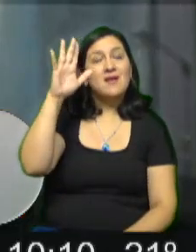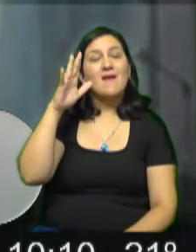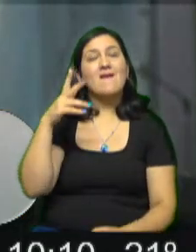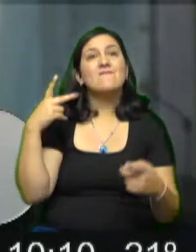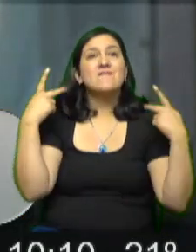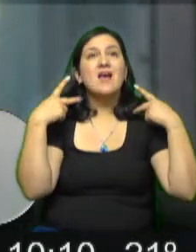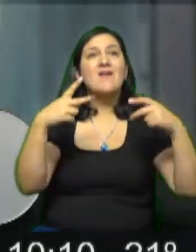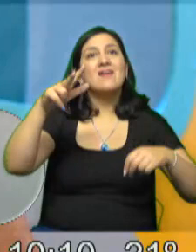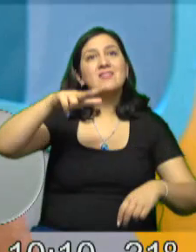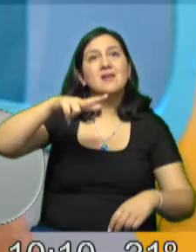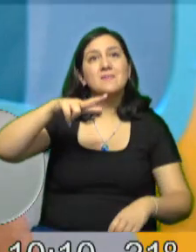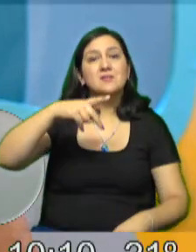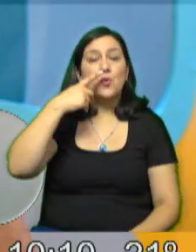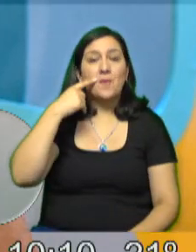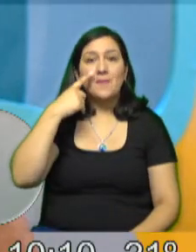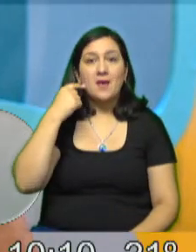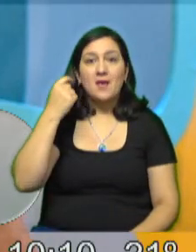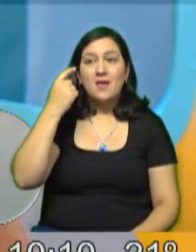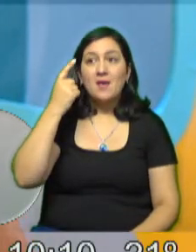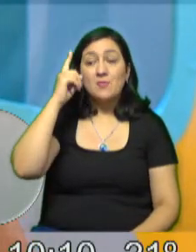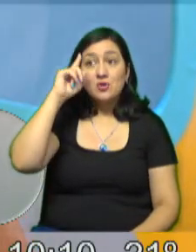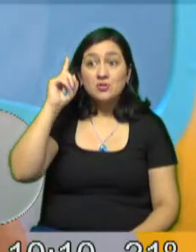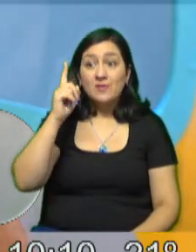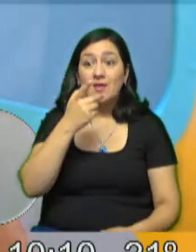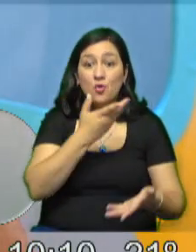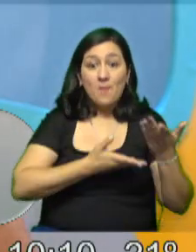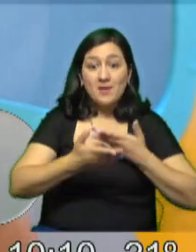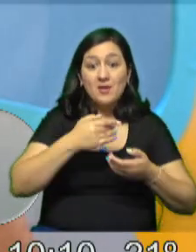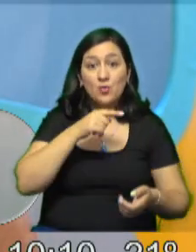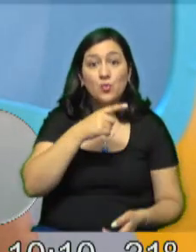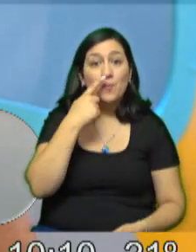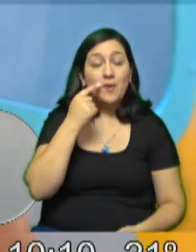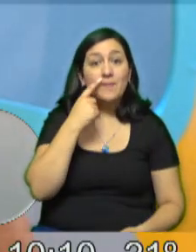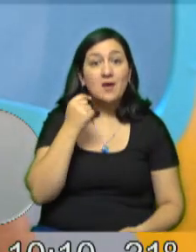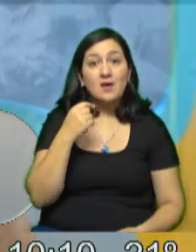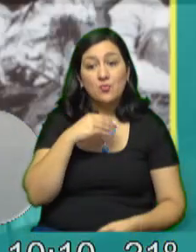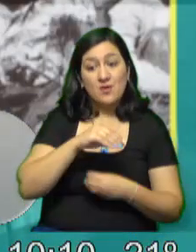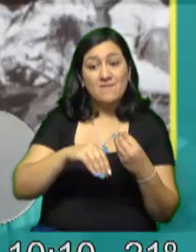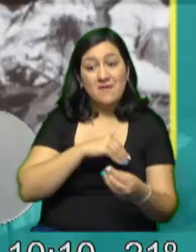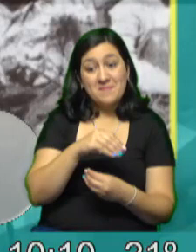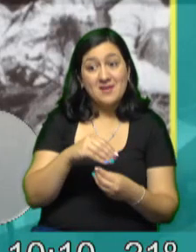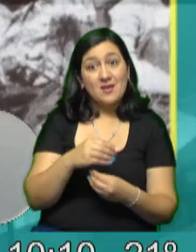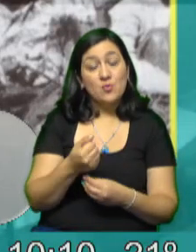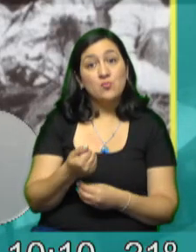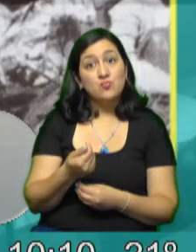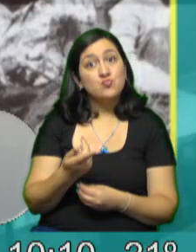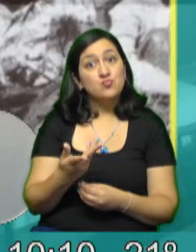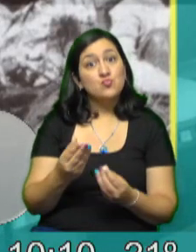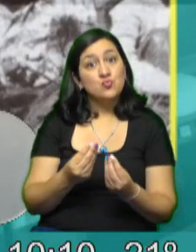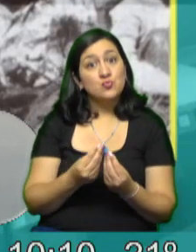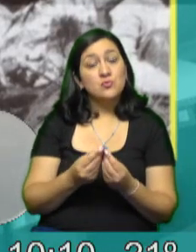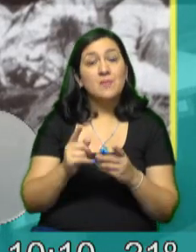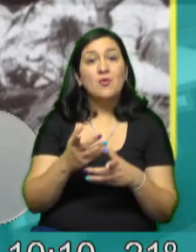padre los 3 meses, pero uno sabe que de repente es compartir con tu papá, en una familia muy numerosa, el compartir